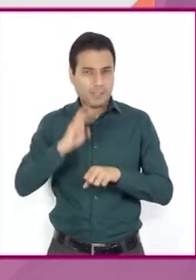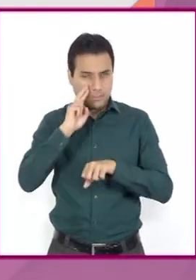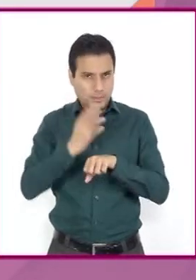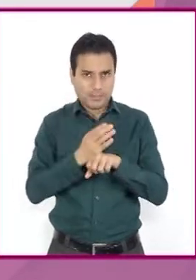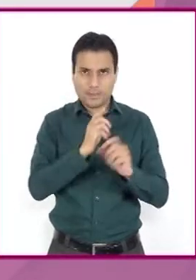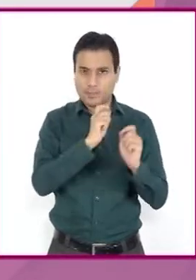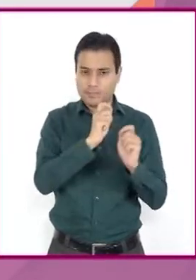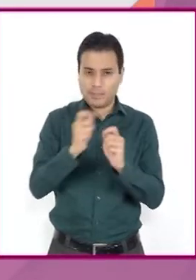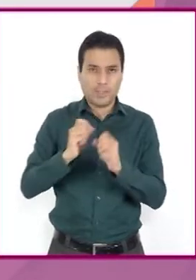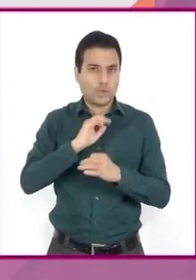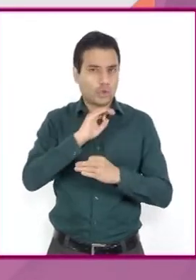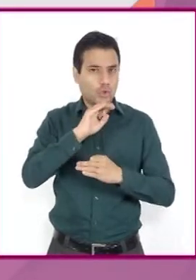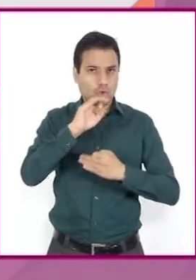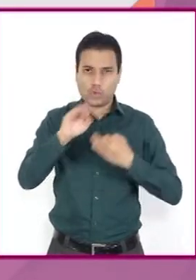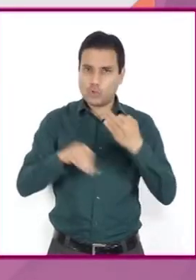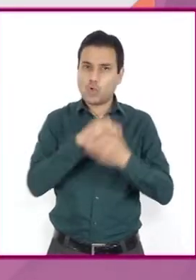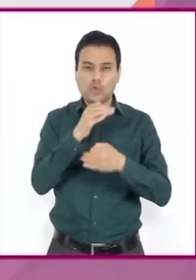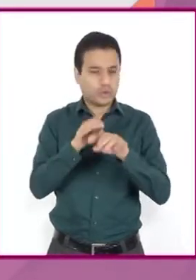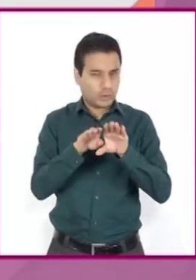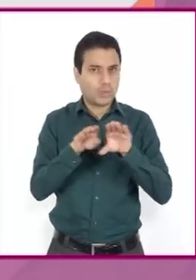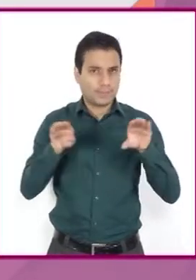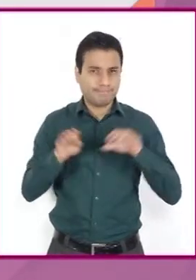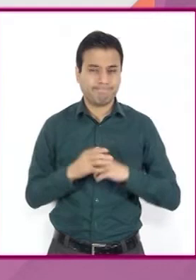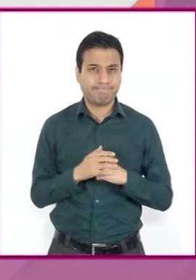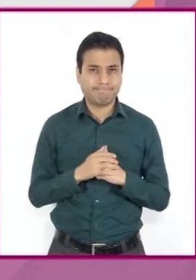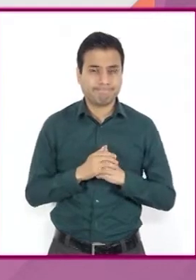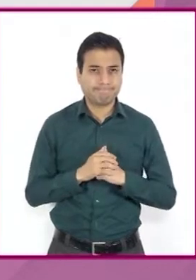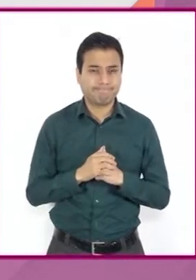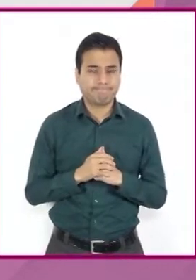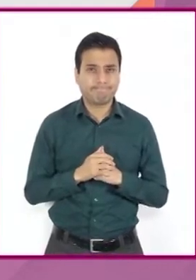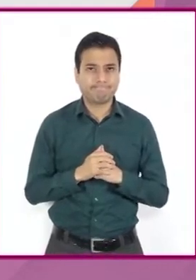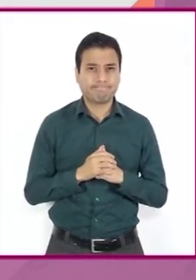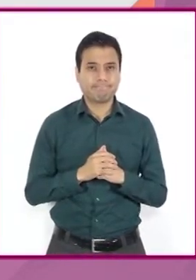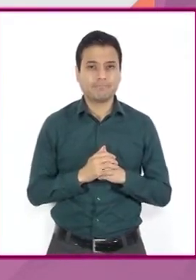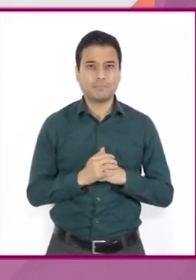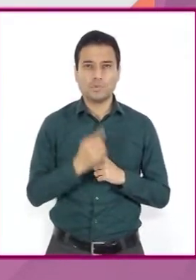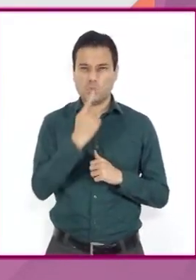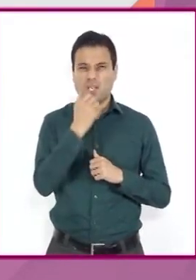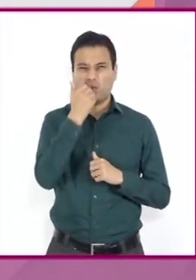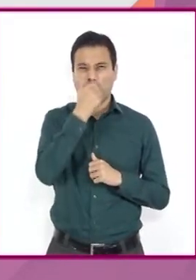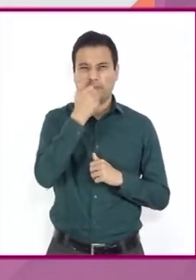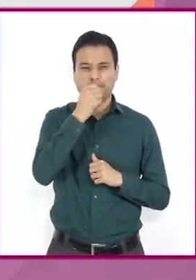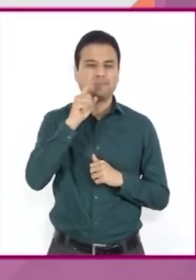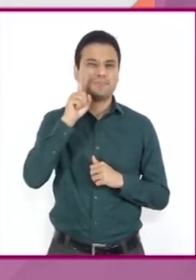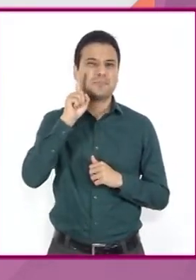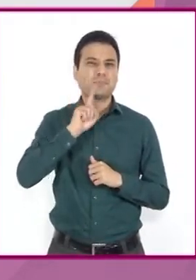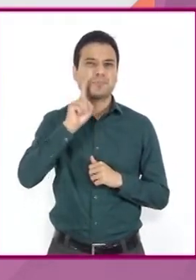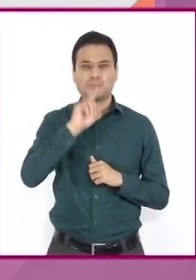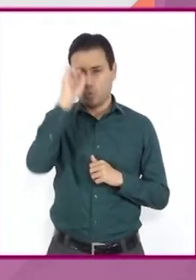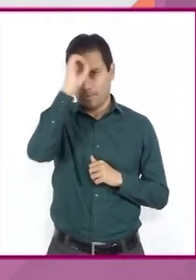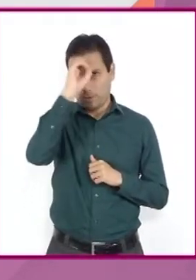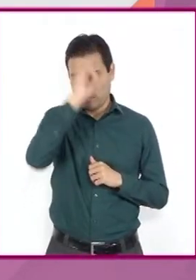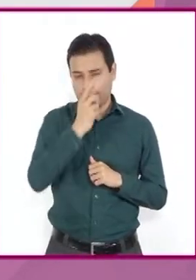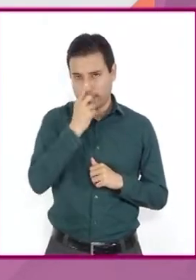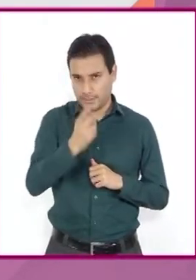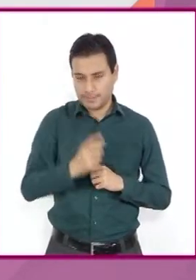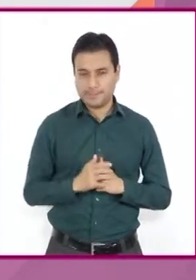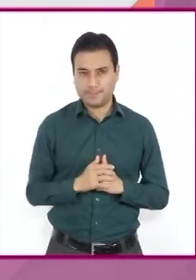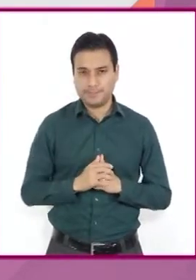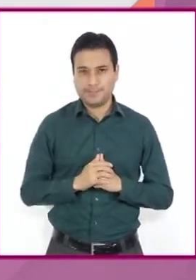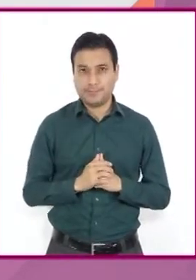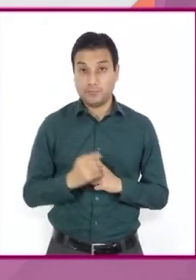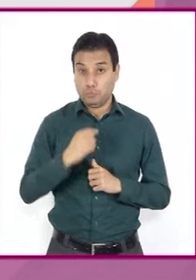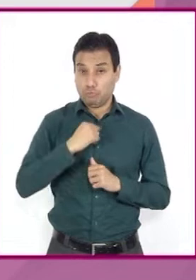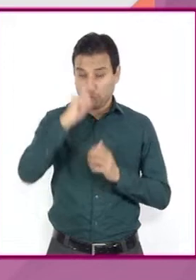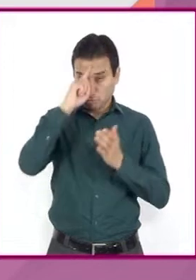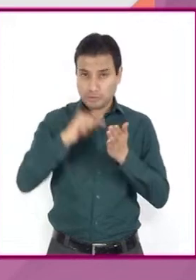todos los miembros de la comunidad escolar. Una alumna más nos compartió su propia definición. Yo